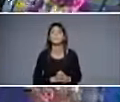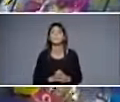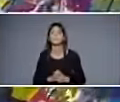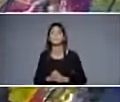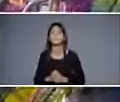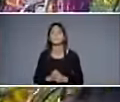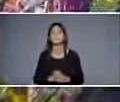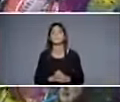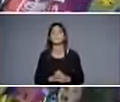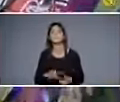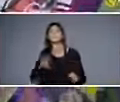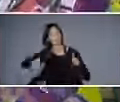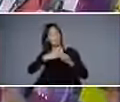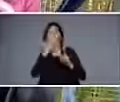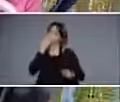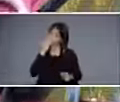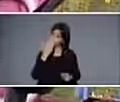moralidad y